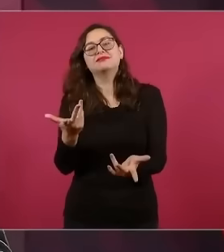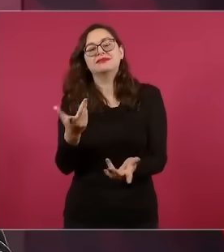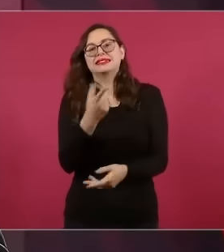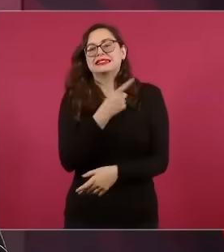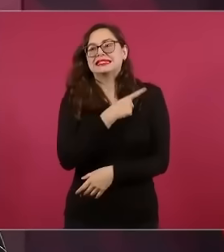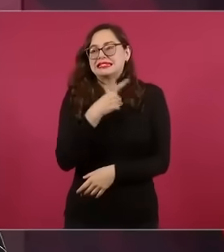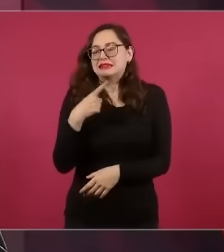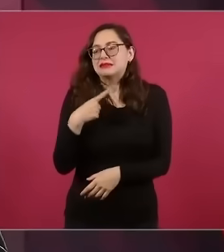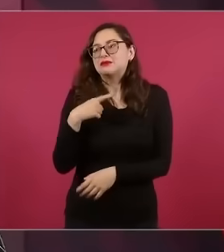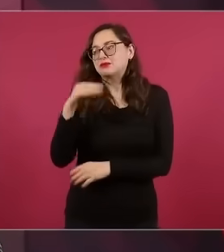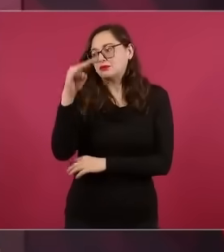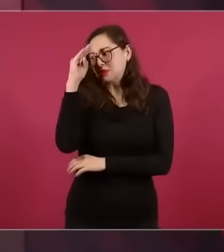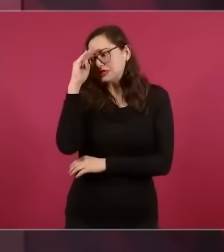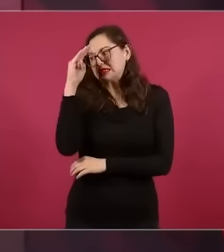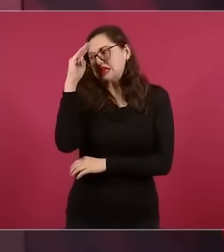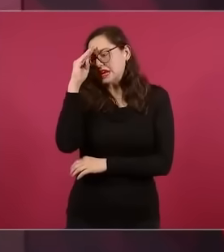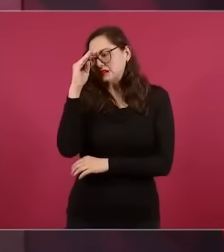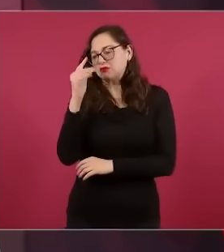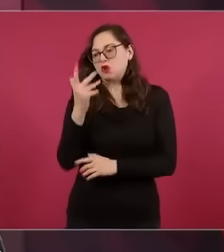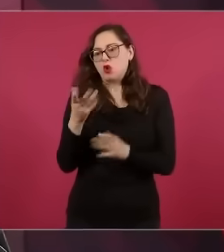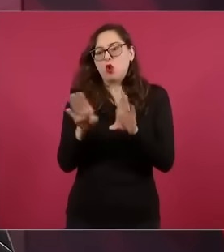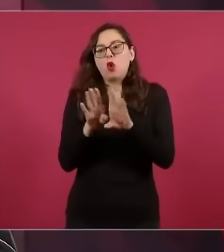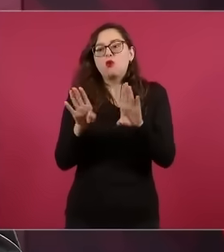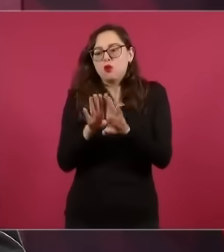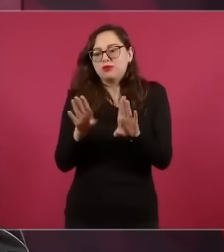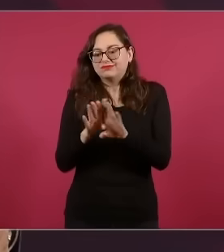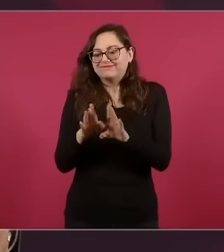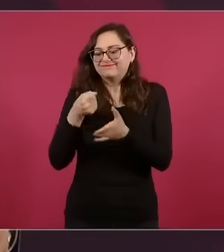buscar ese ideal y convertirlo en realidad.